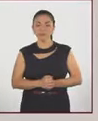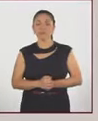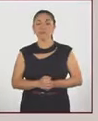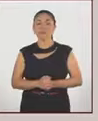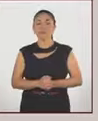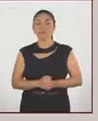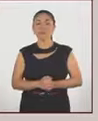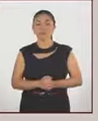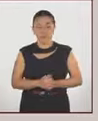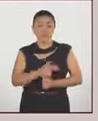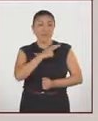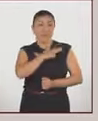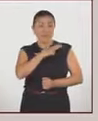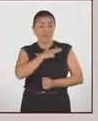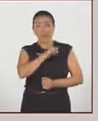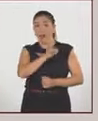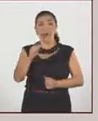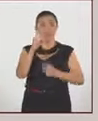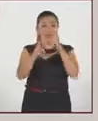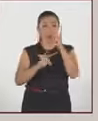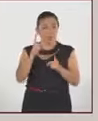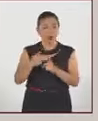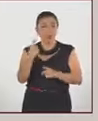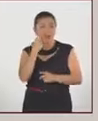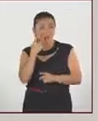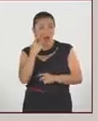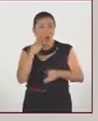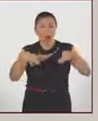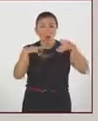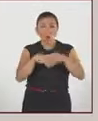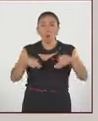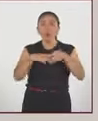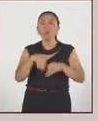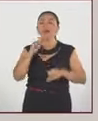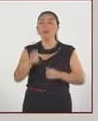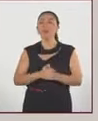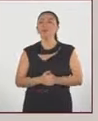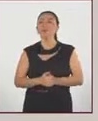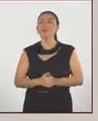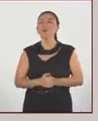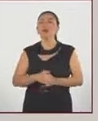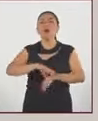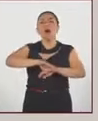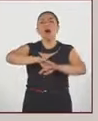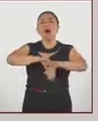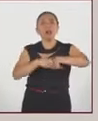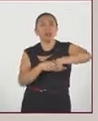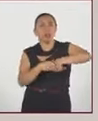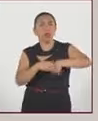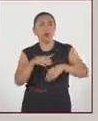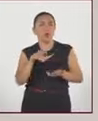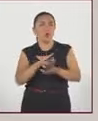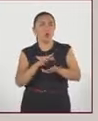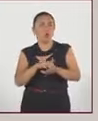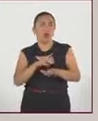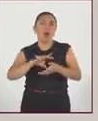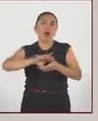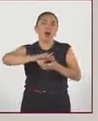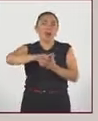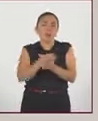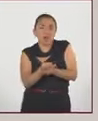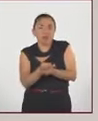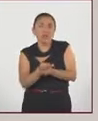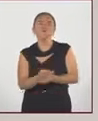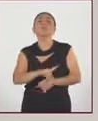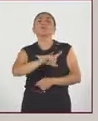Las lesiones más frecuentes son las luxaciones y los esguinces, seguido de las lesiones de placa